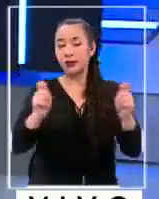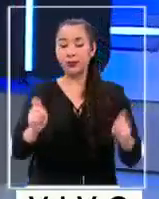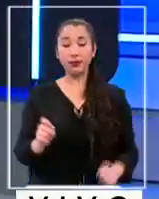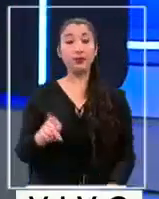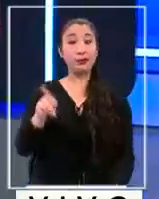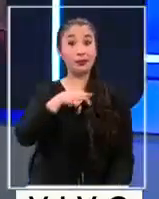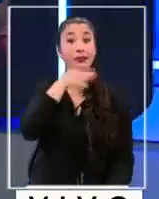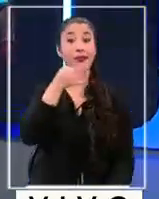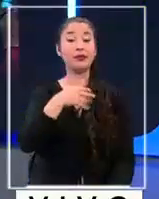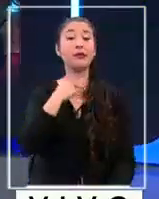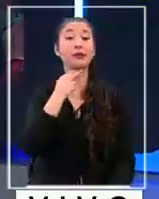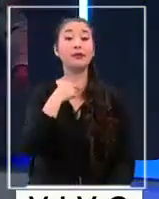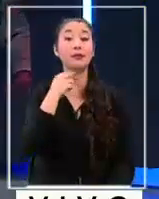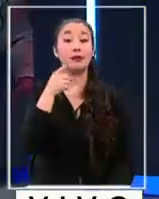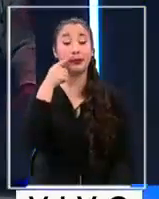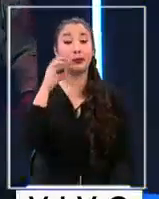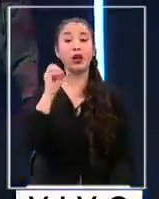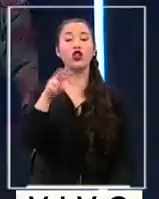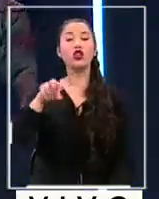Ya.